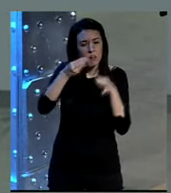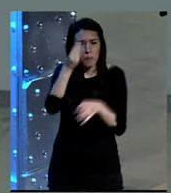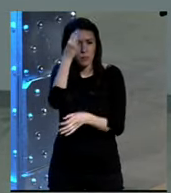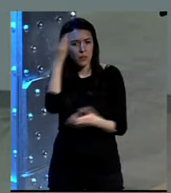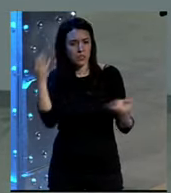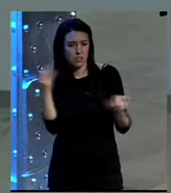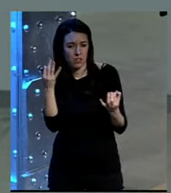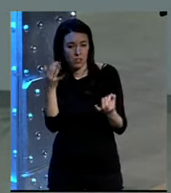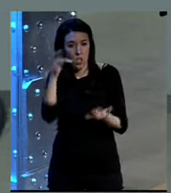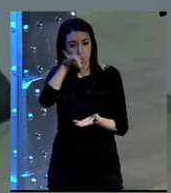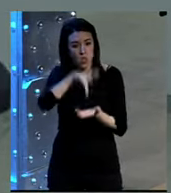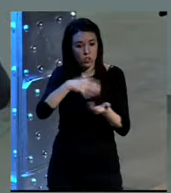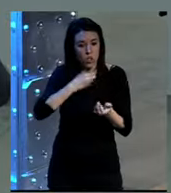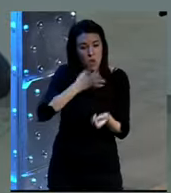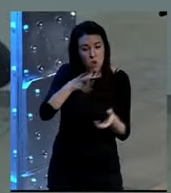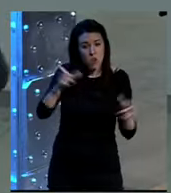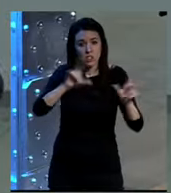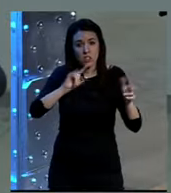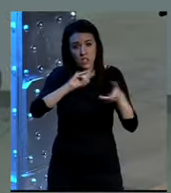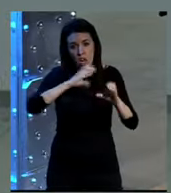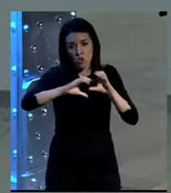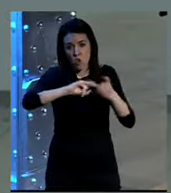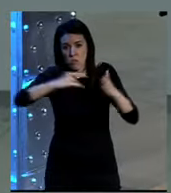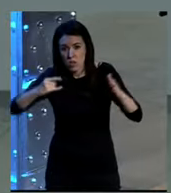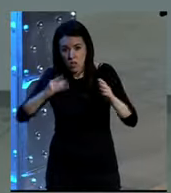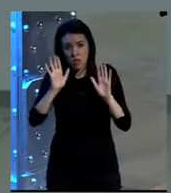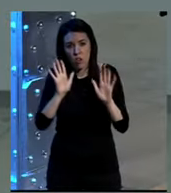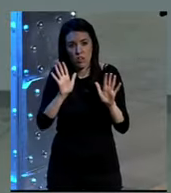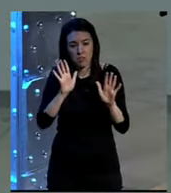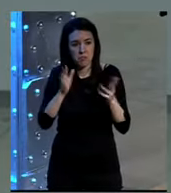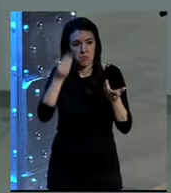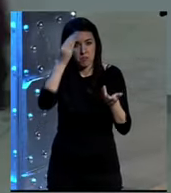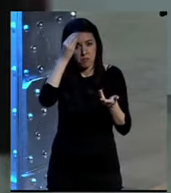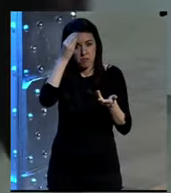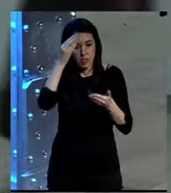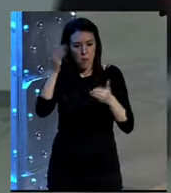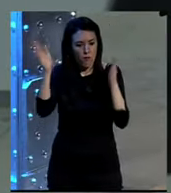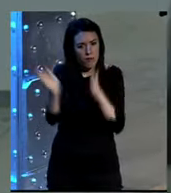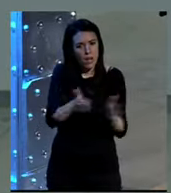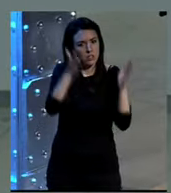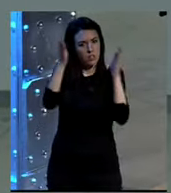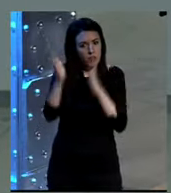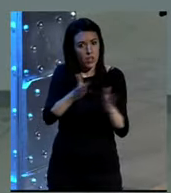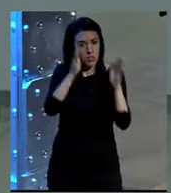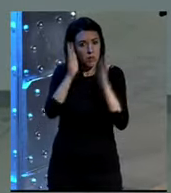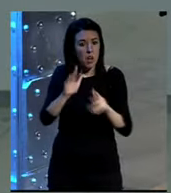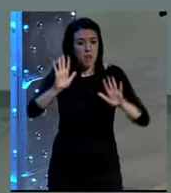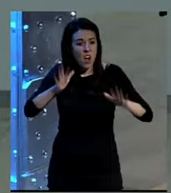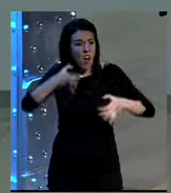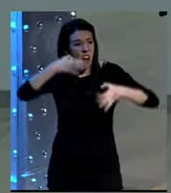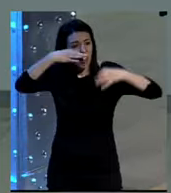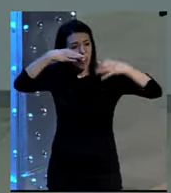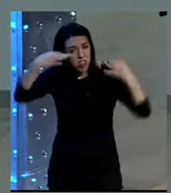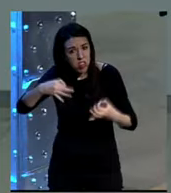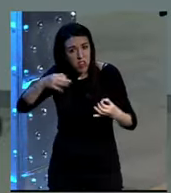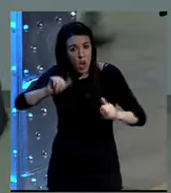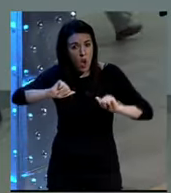las telecomunicaciones han tenido muchas fases, pero que en realidad, de